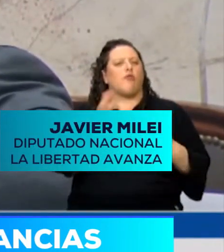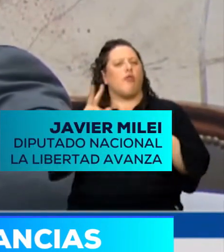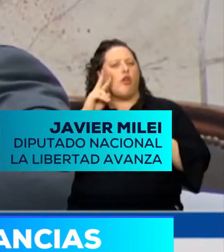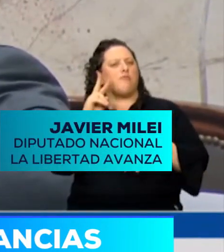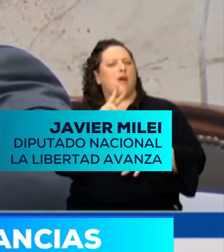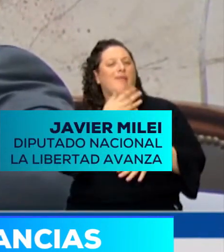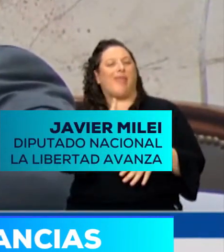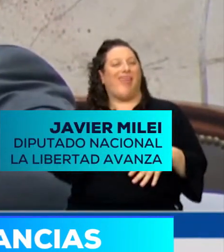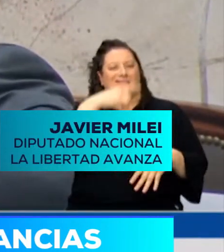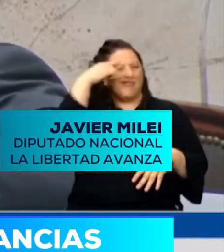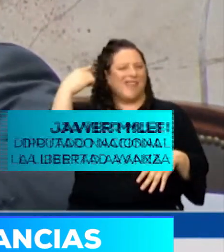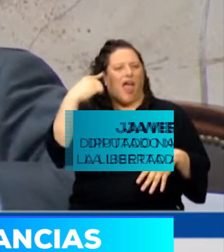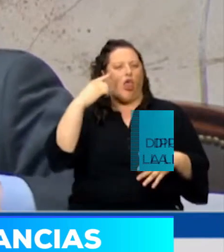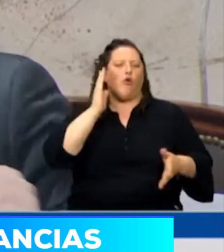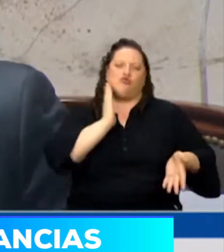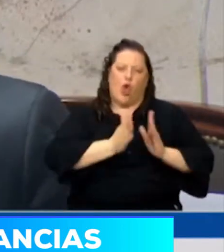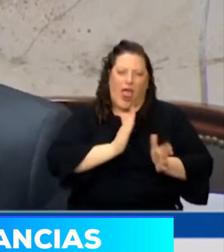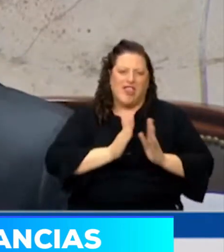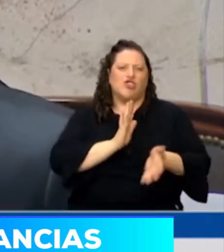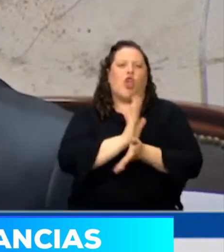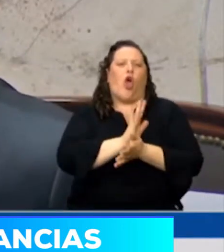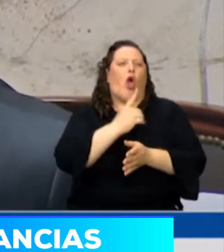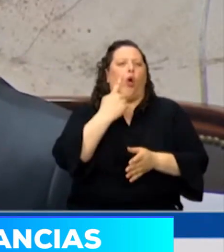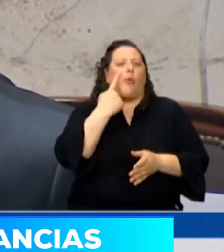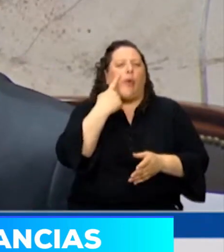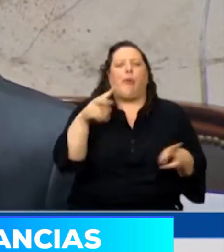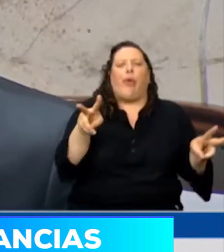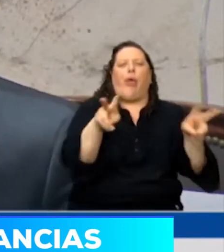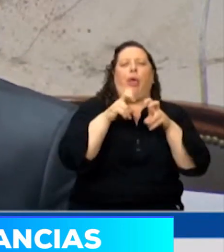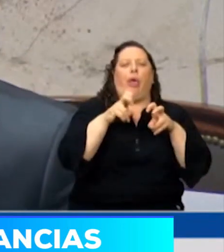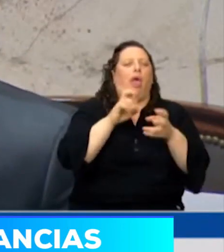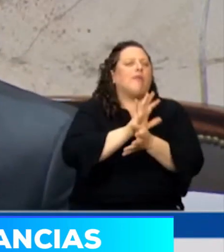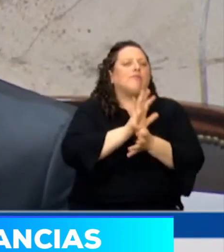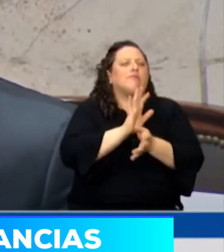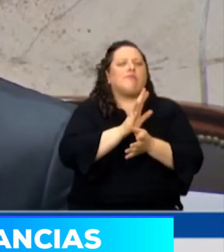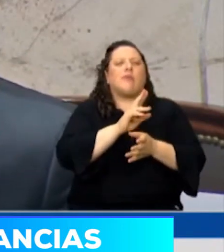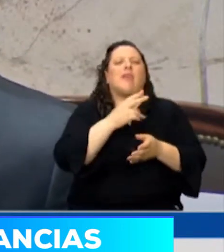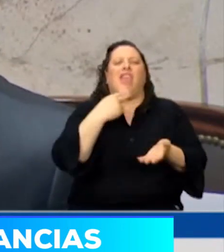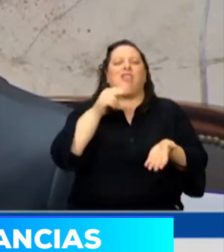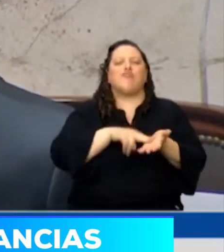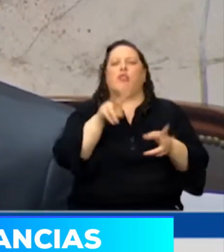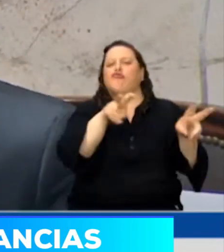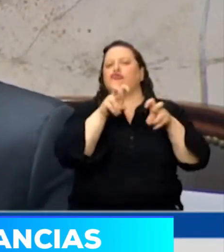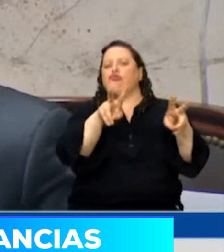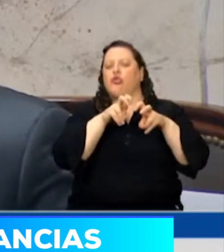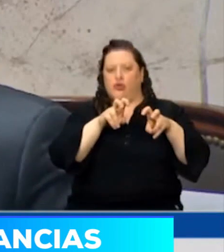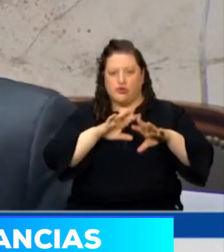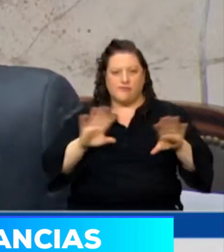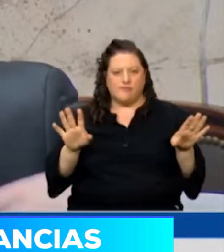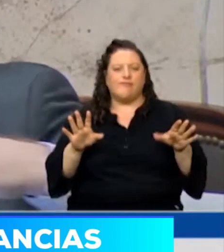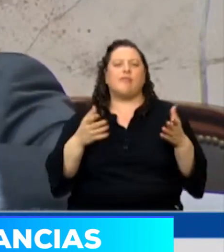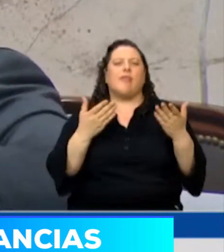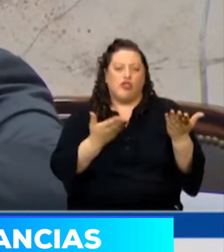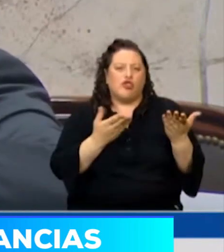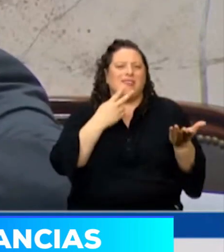una organización criminal, violenta, que vive de una fuente coactiva de ingresos llamada impuestos. Y por lo tanto,